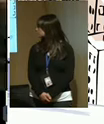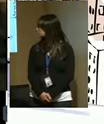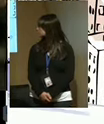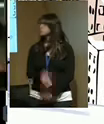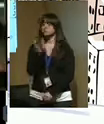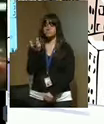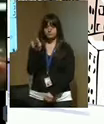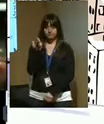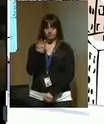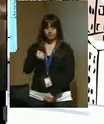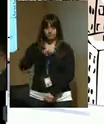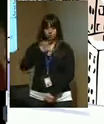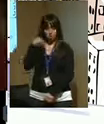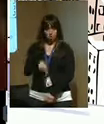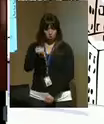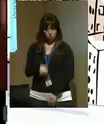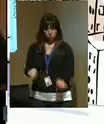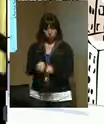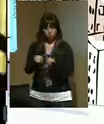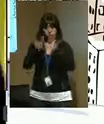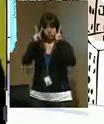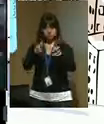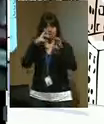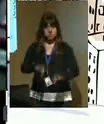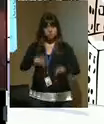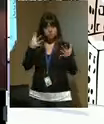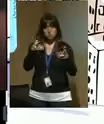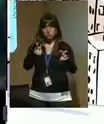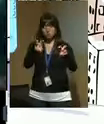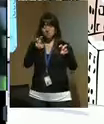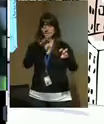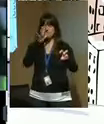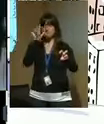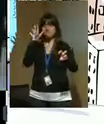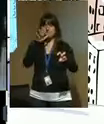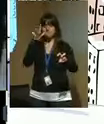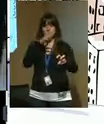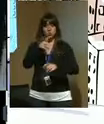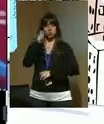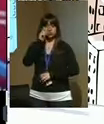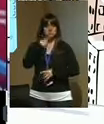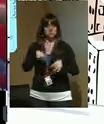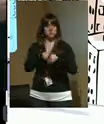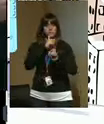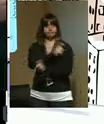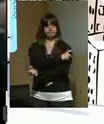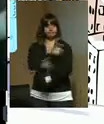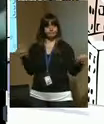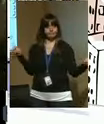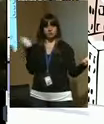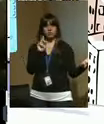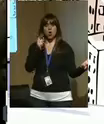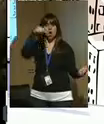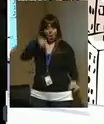Y nosotros hoy somos una nueva temática porque el turismo no es solamente promoción. Hoy hay